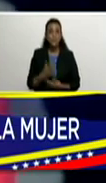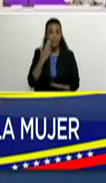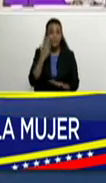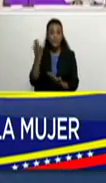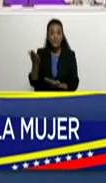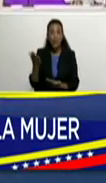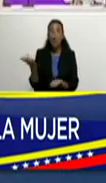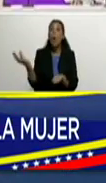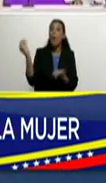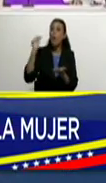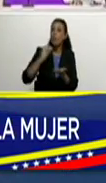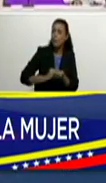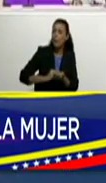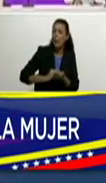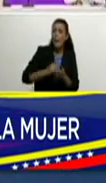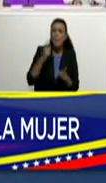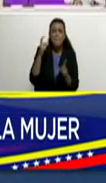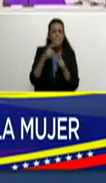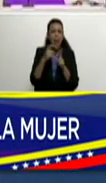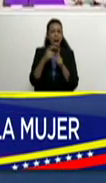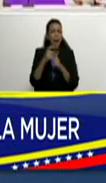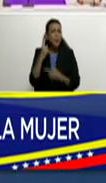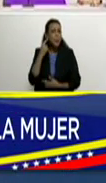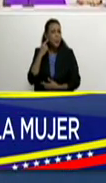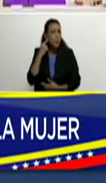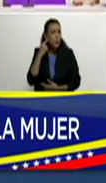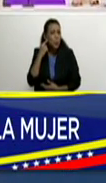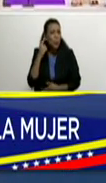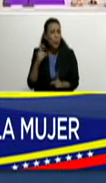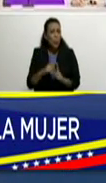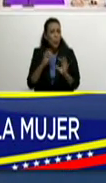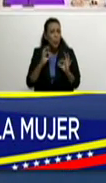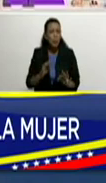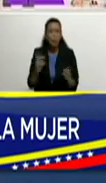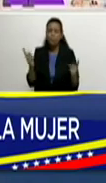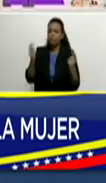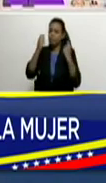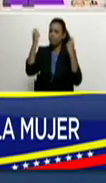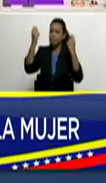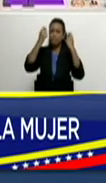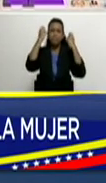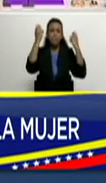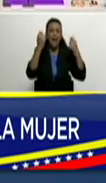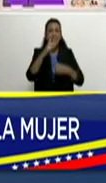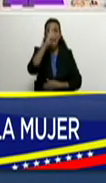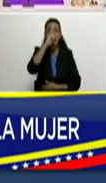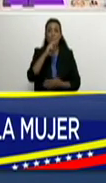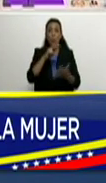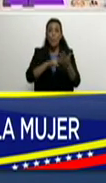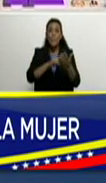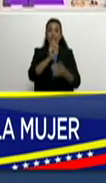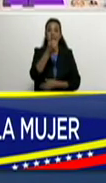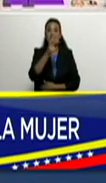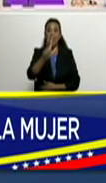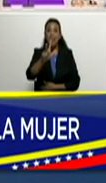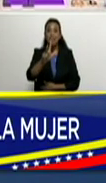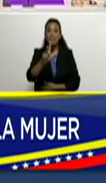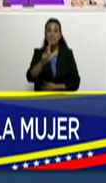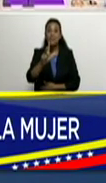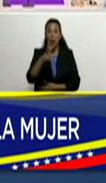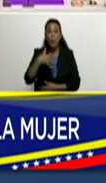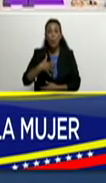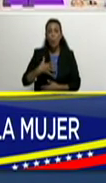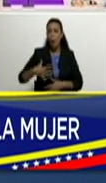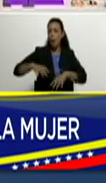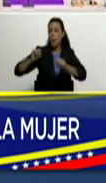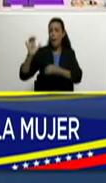nos regresaste a aquella campaña tan hermosa del año 2013, cuando